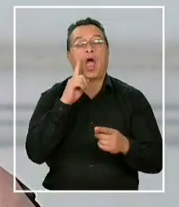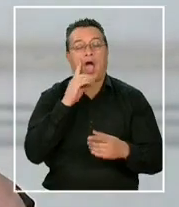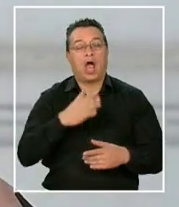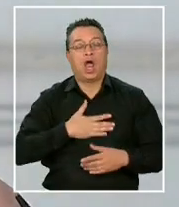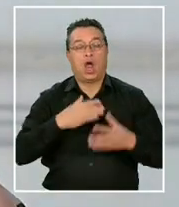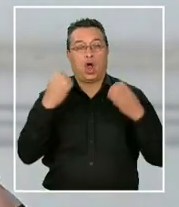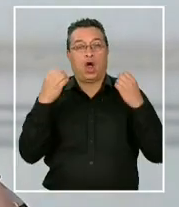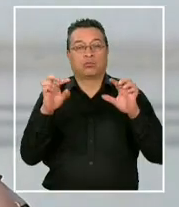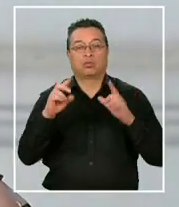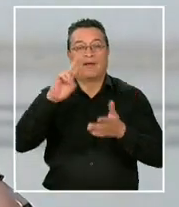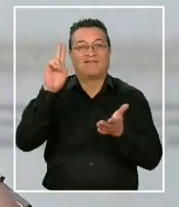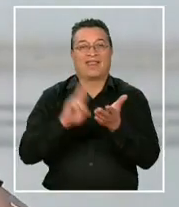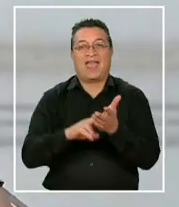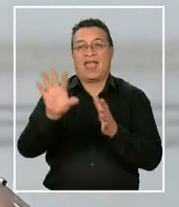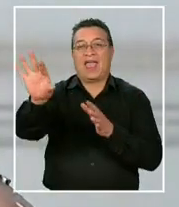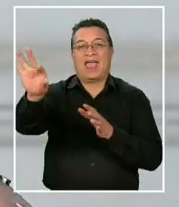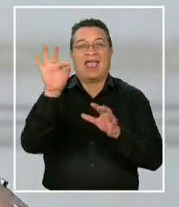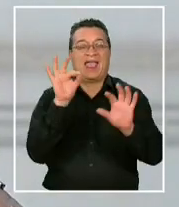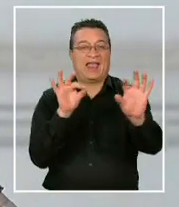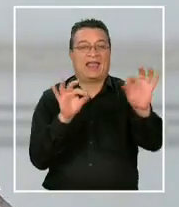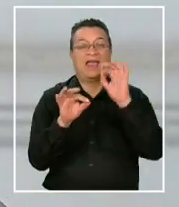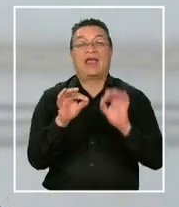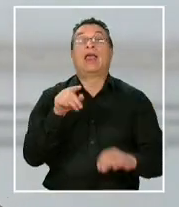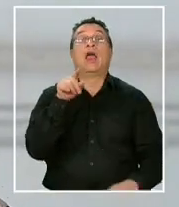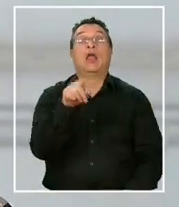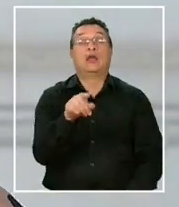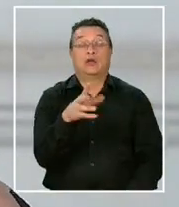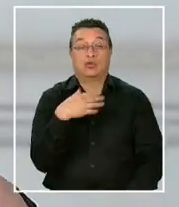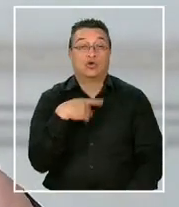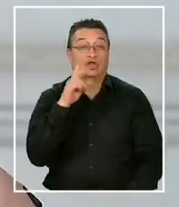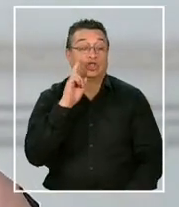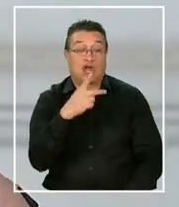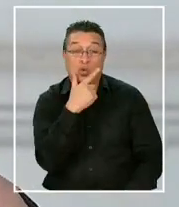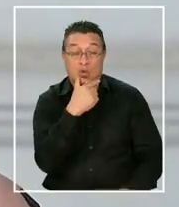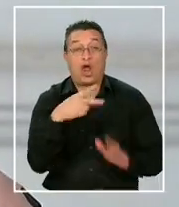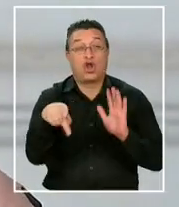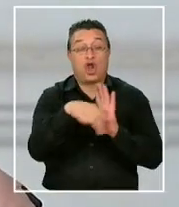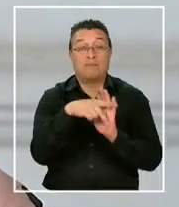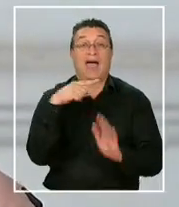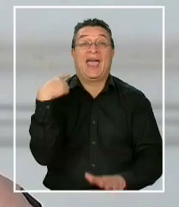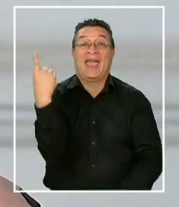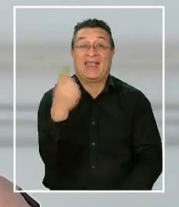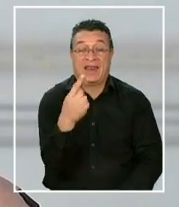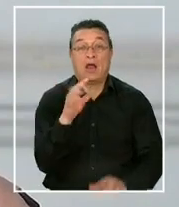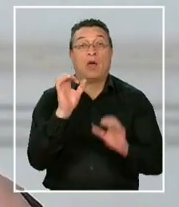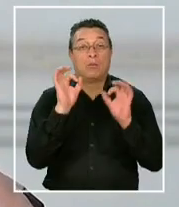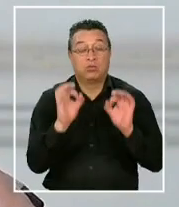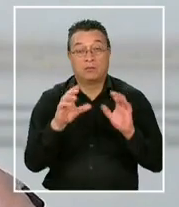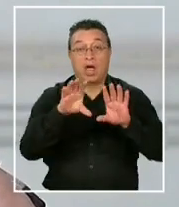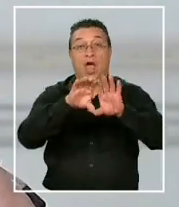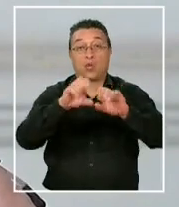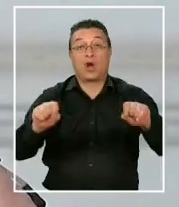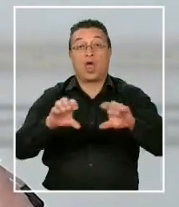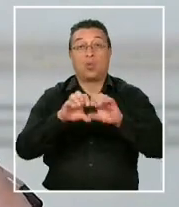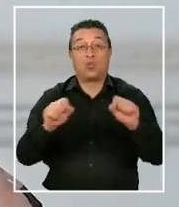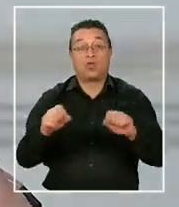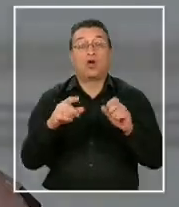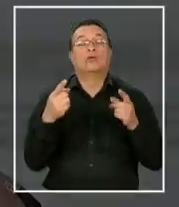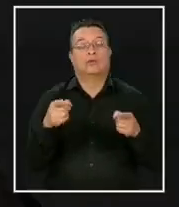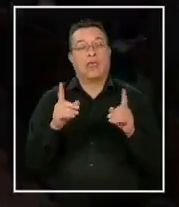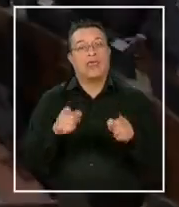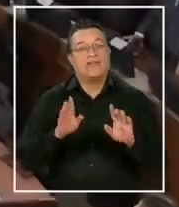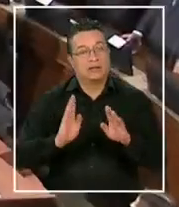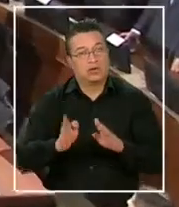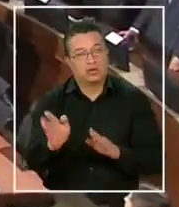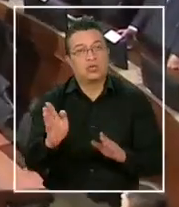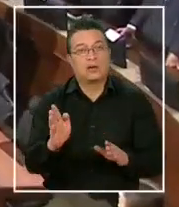oportunidad real de elegir. Por lo tanto, yo no tengo ninguna duda que la norma aprobada en general, que es bastante sólida y que fue parte de un acuerdo, en los términos gruesos se debiera